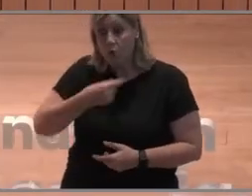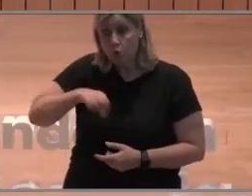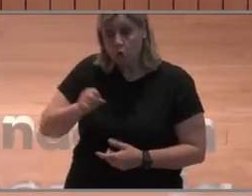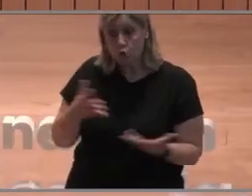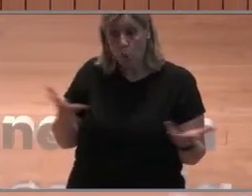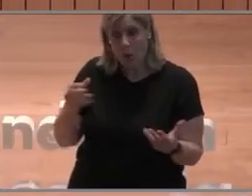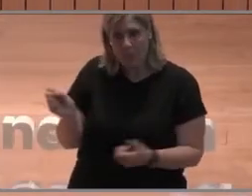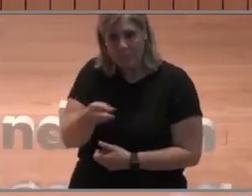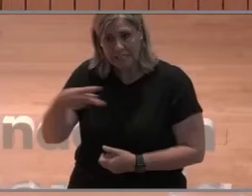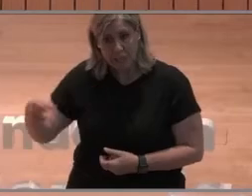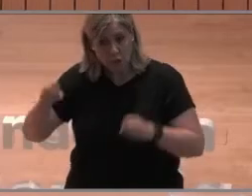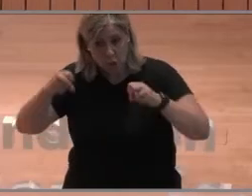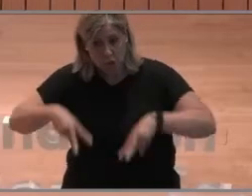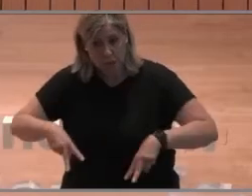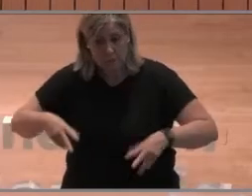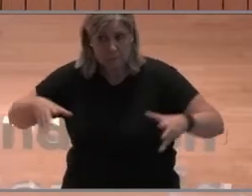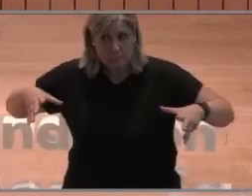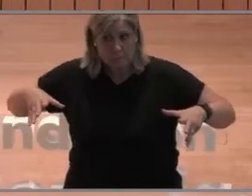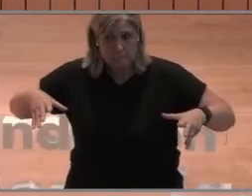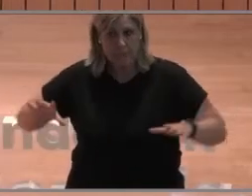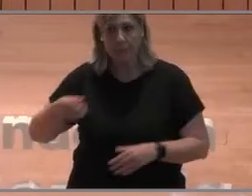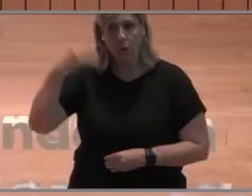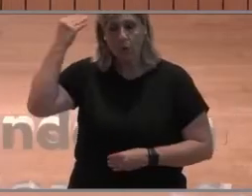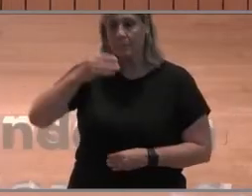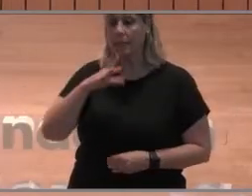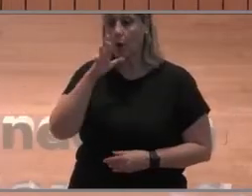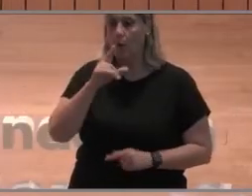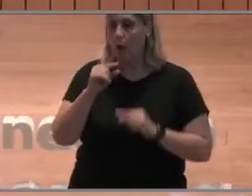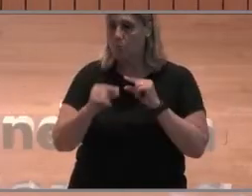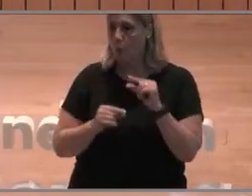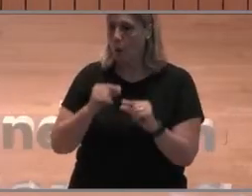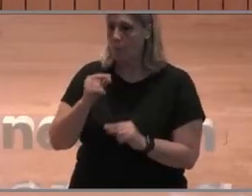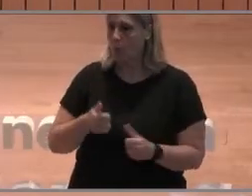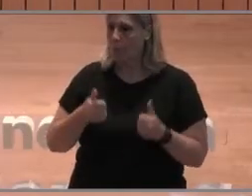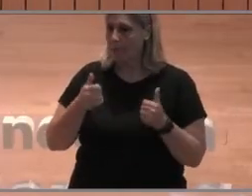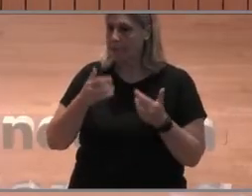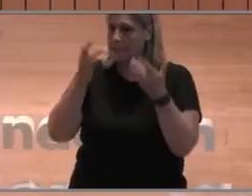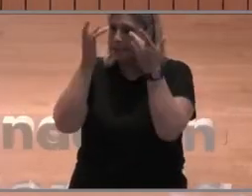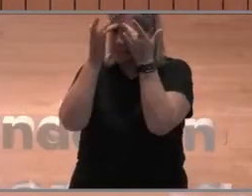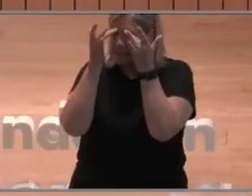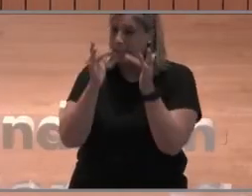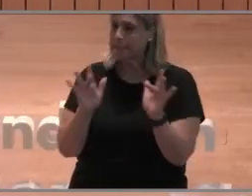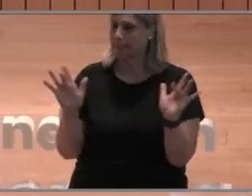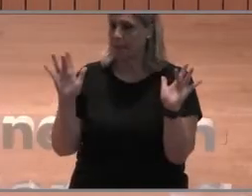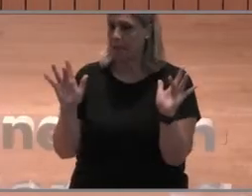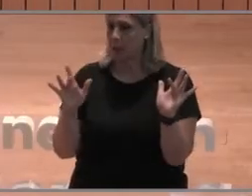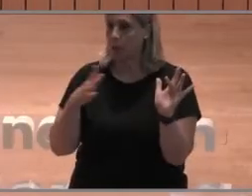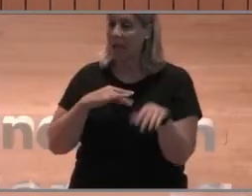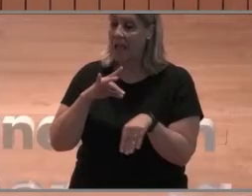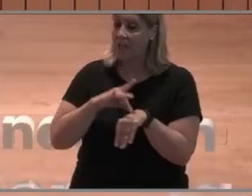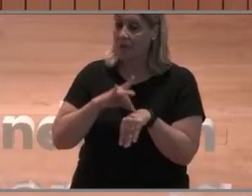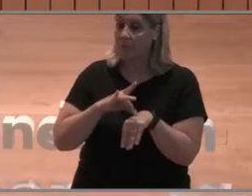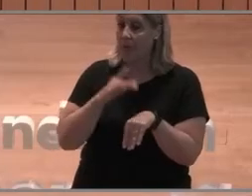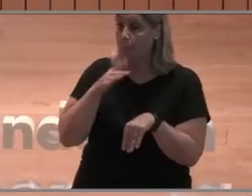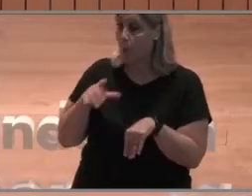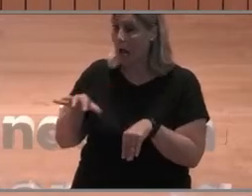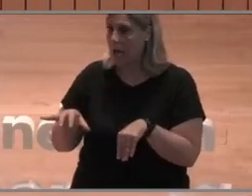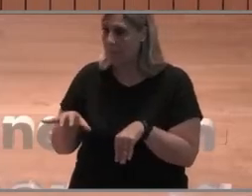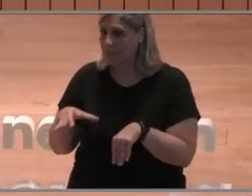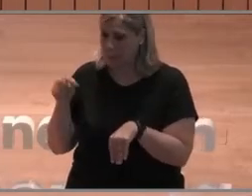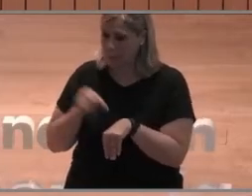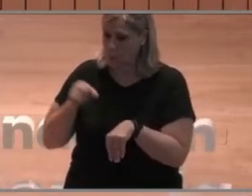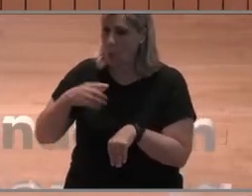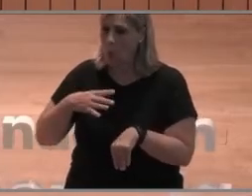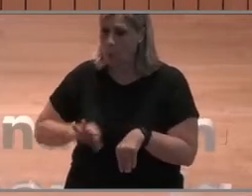urgencias, pero yo creo que estamos cada vez más sensibilizados de que puede haber patología por garrapata. Sí que